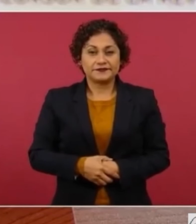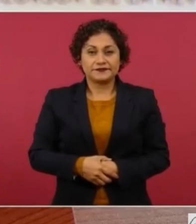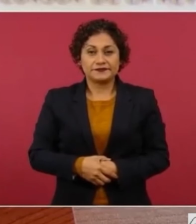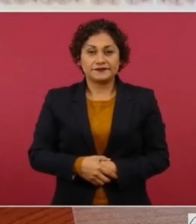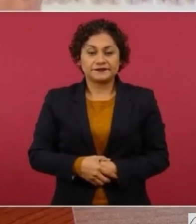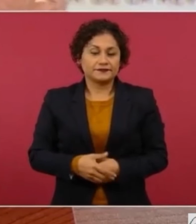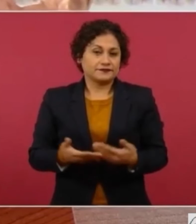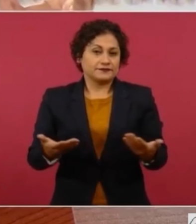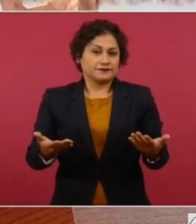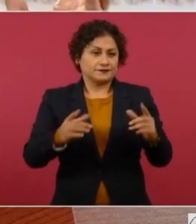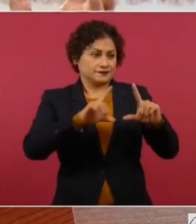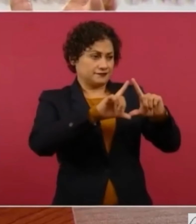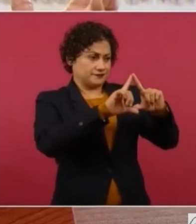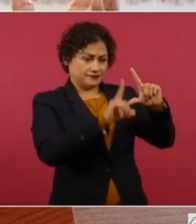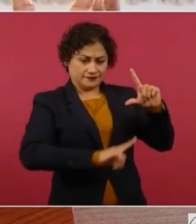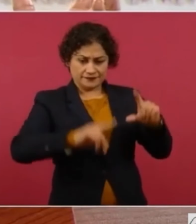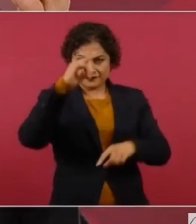este es un país libre.